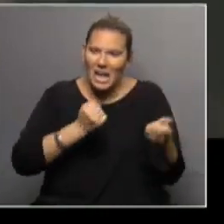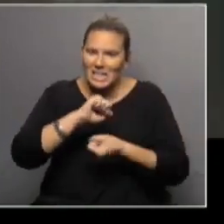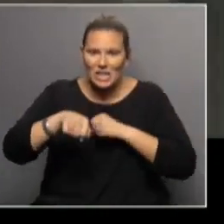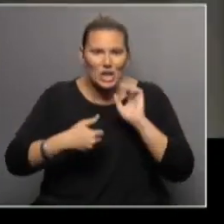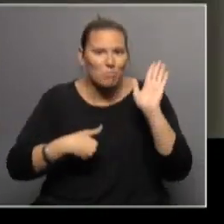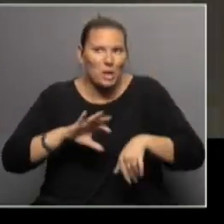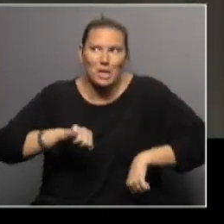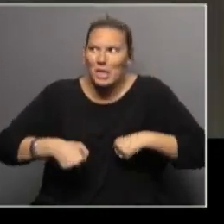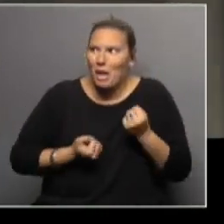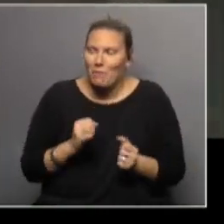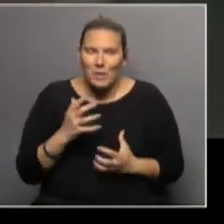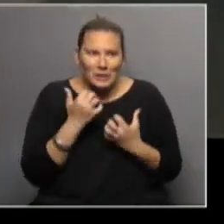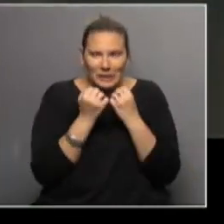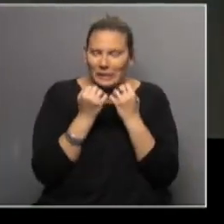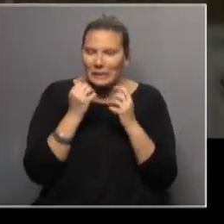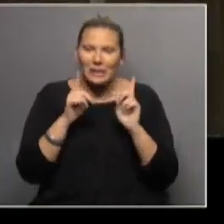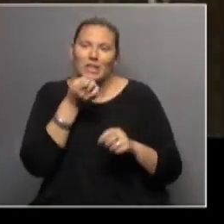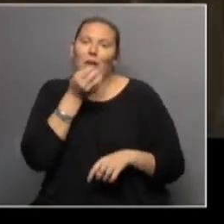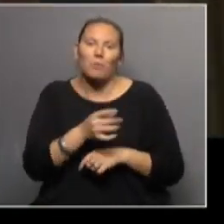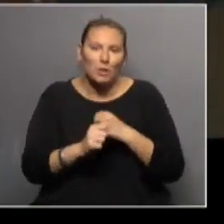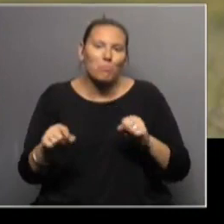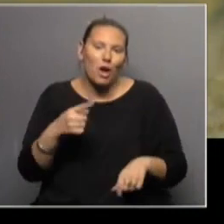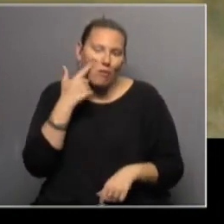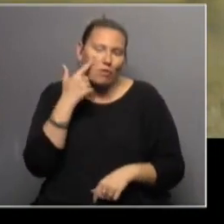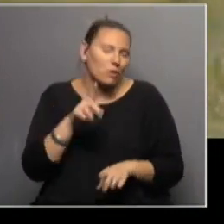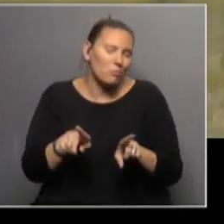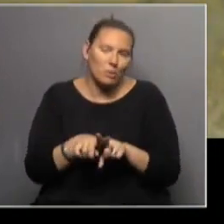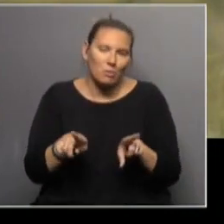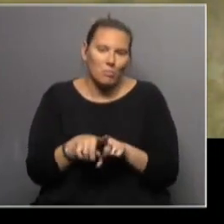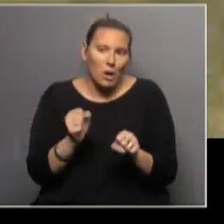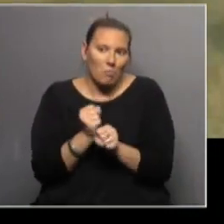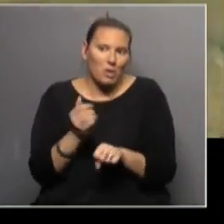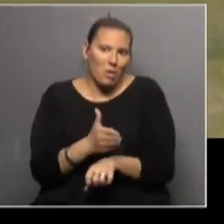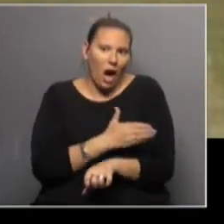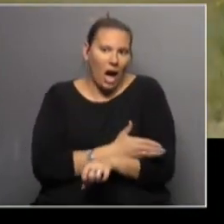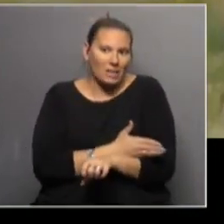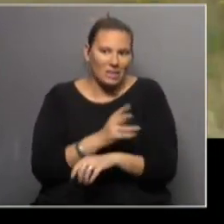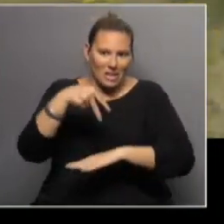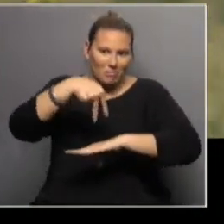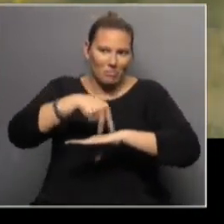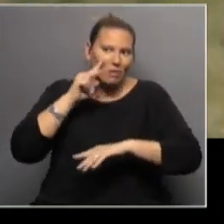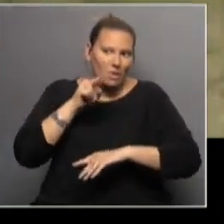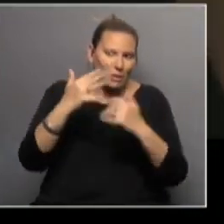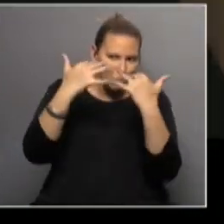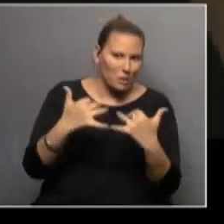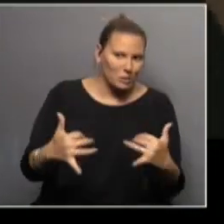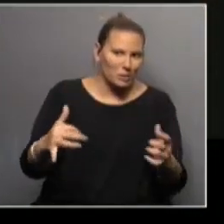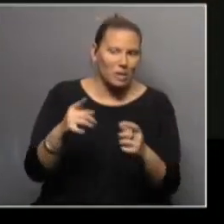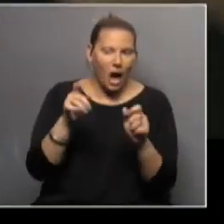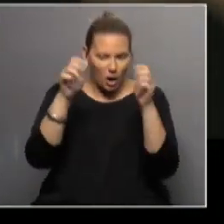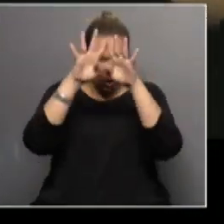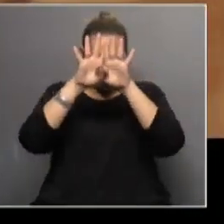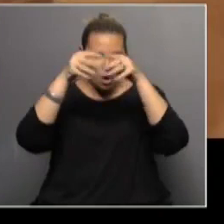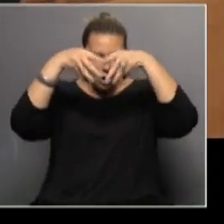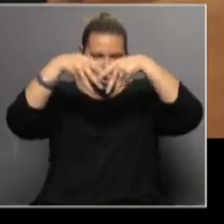los nervios y todo, y está buenísimo seguir viviendo eso. Sí, el Chucho antes de salir al escenario, viendo la masa ahí, espían un poquito por las